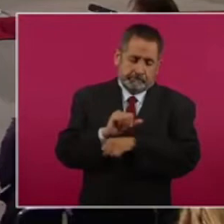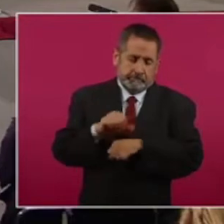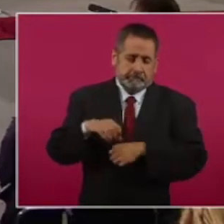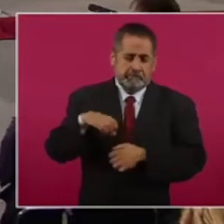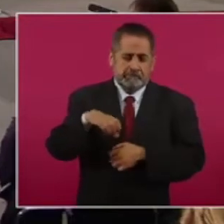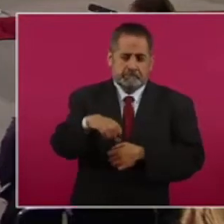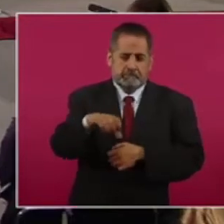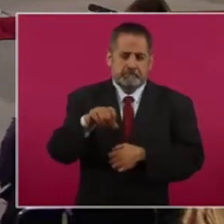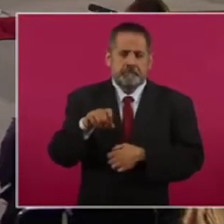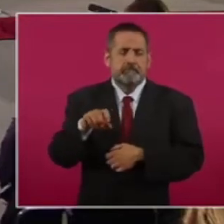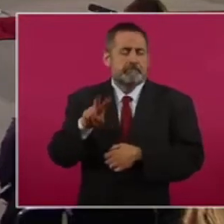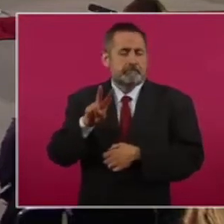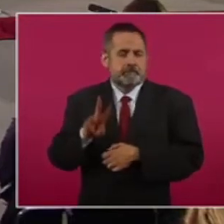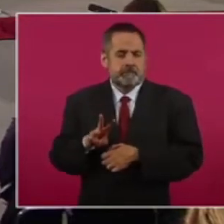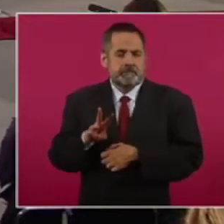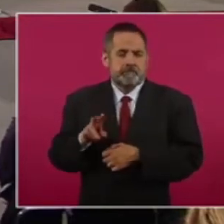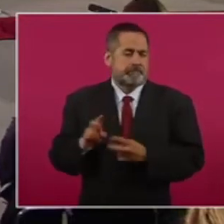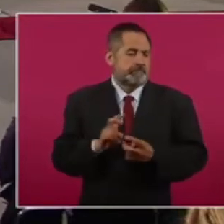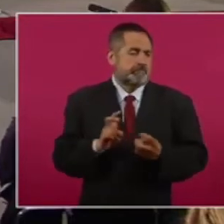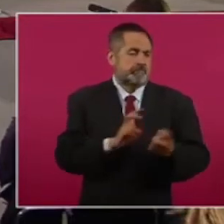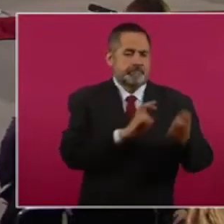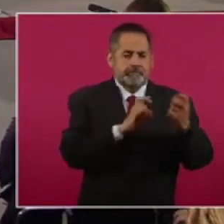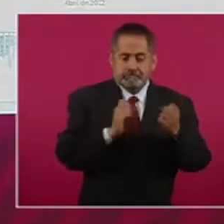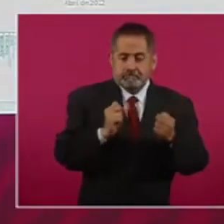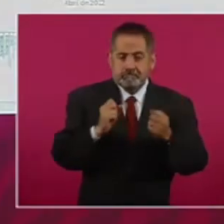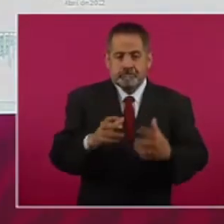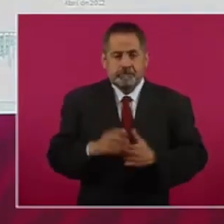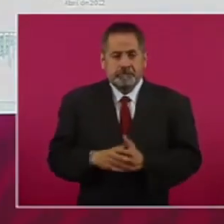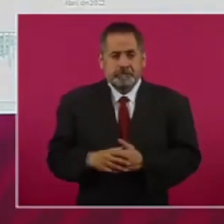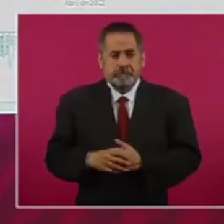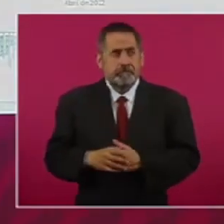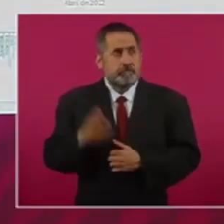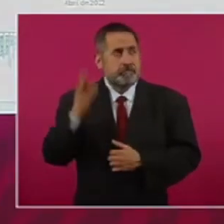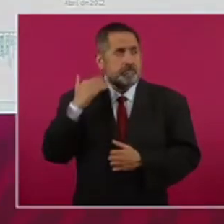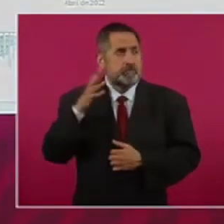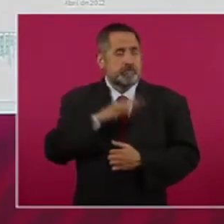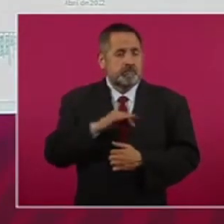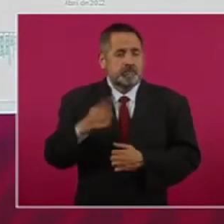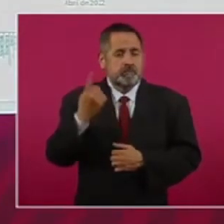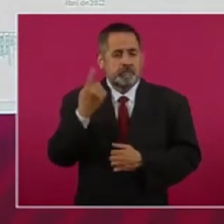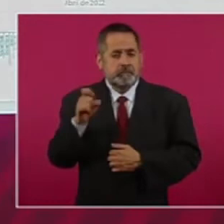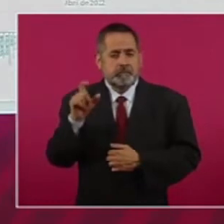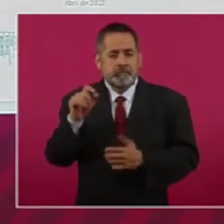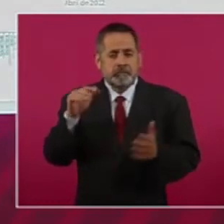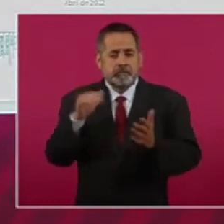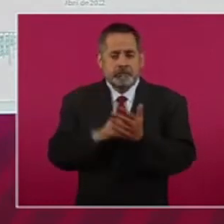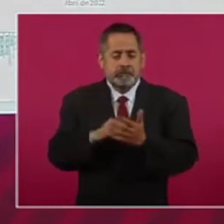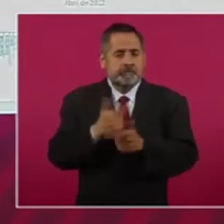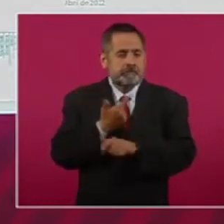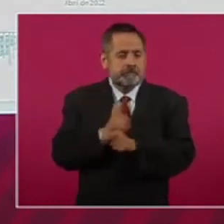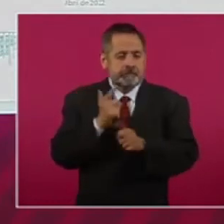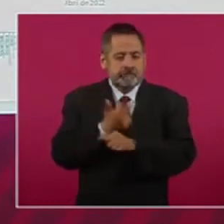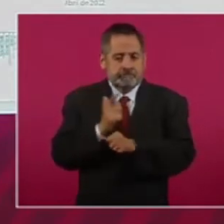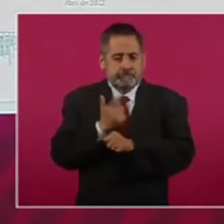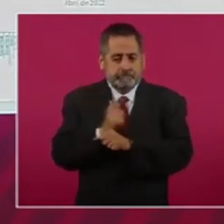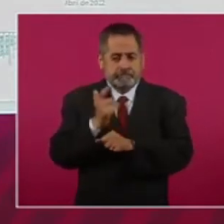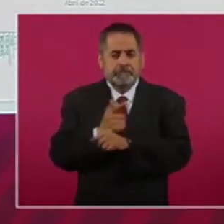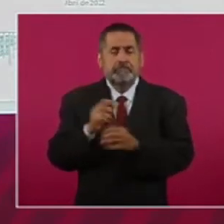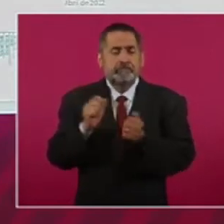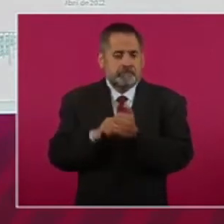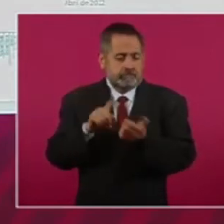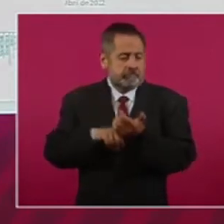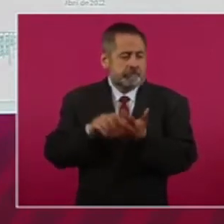porque habían en ese entonces como 120 mil taxis y la mayoría eran